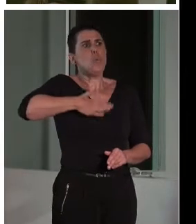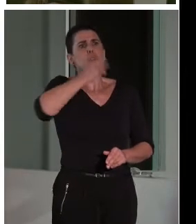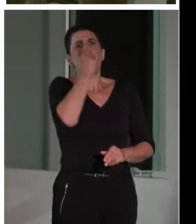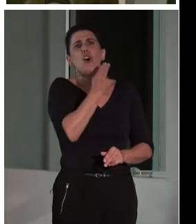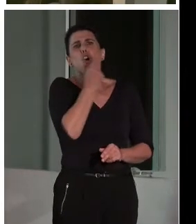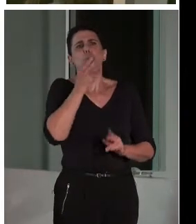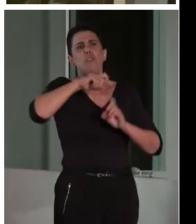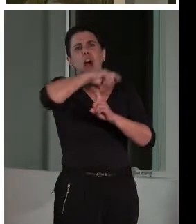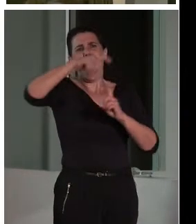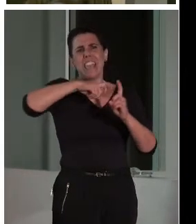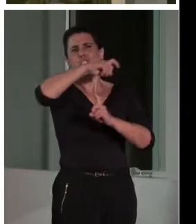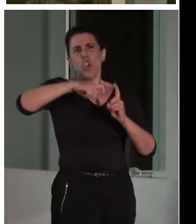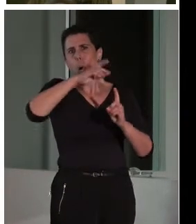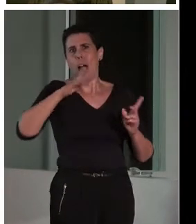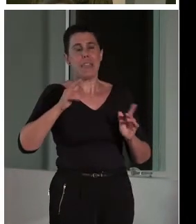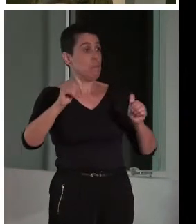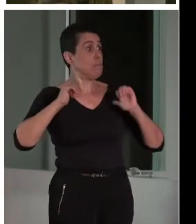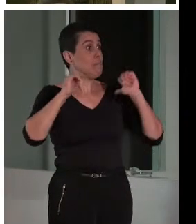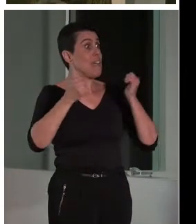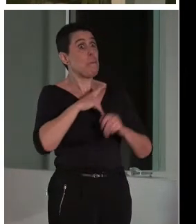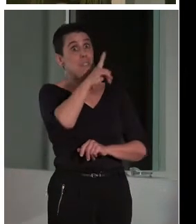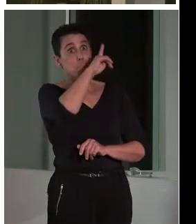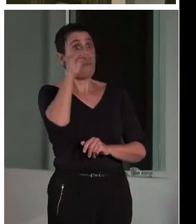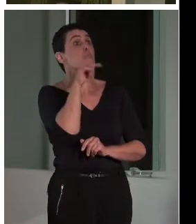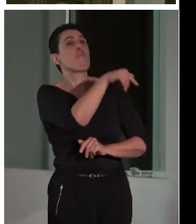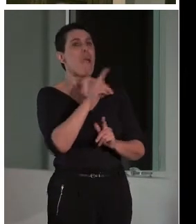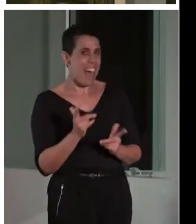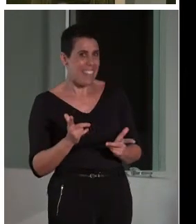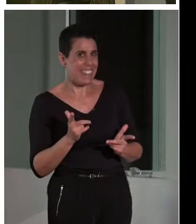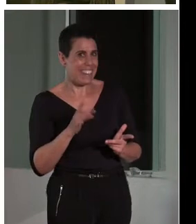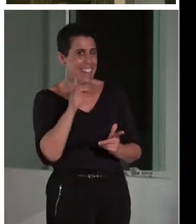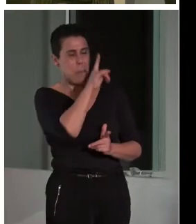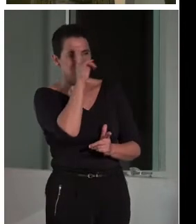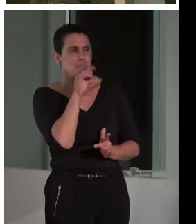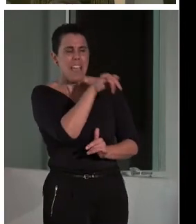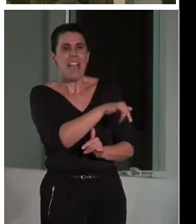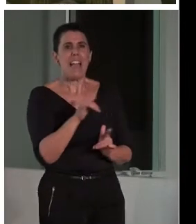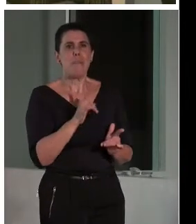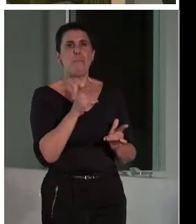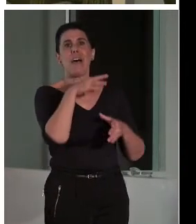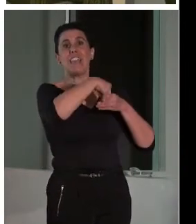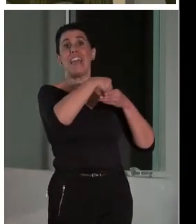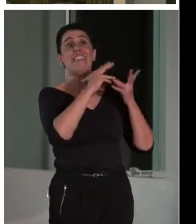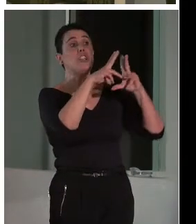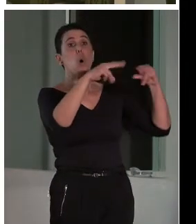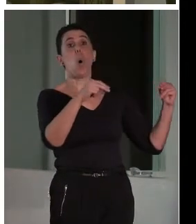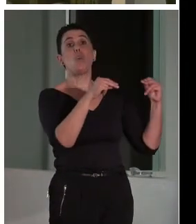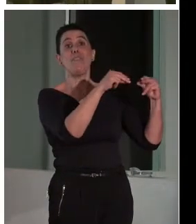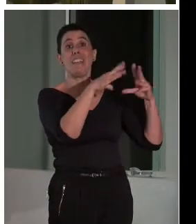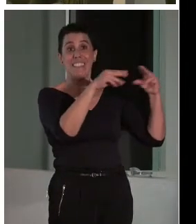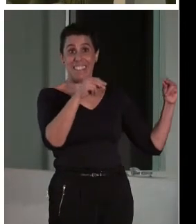haciéndolo en madrid le hemos hecho un guiño a la escuela de minas porque nos tiene acogida la universidad politécnica de madrid en la calle alenza